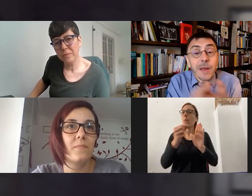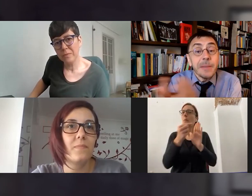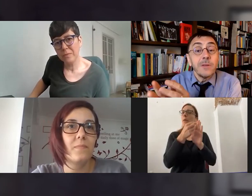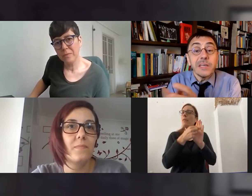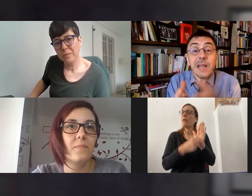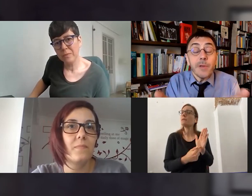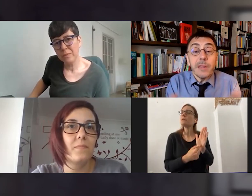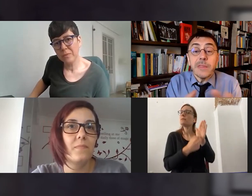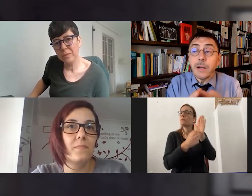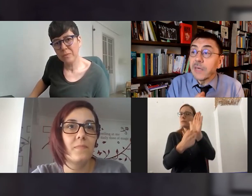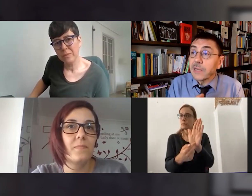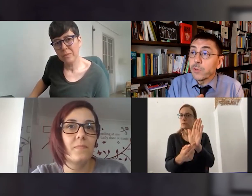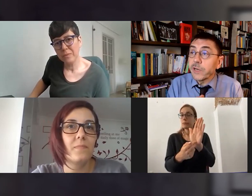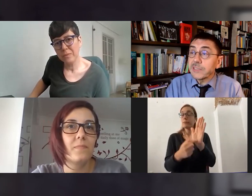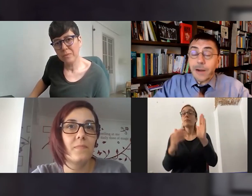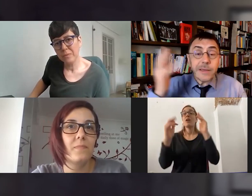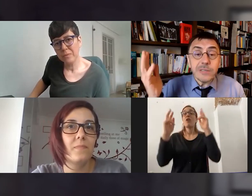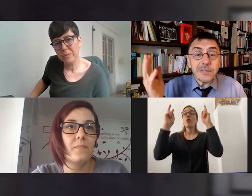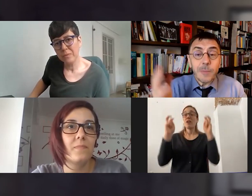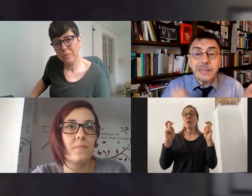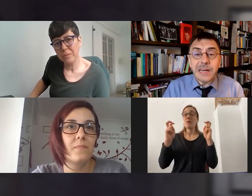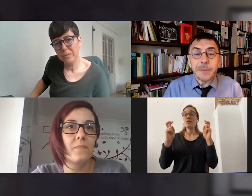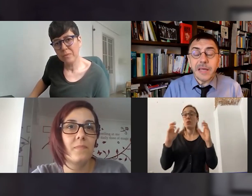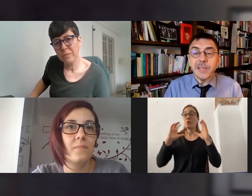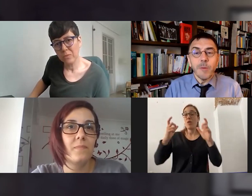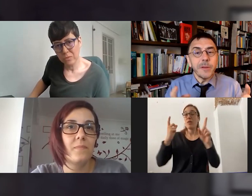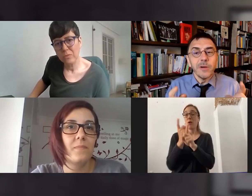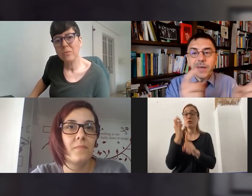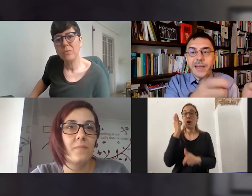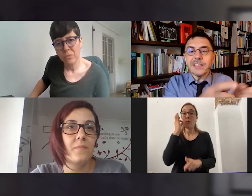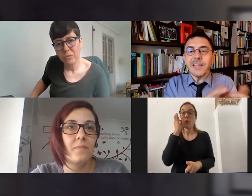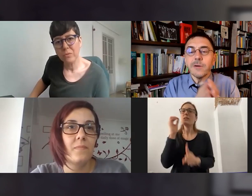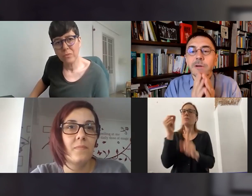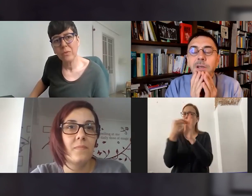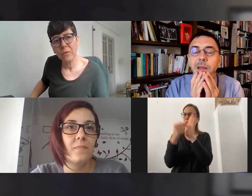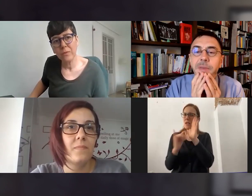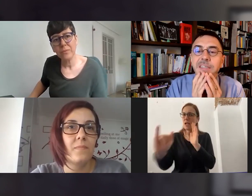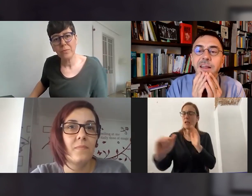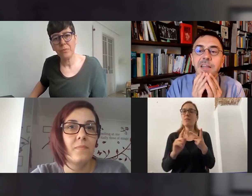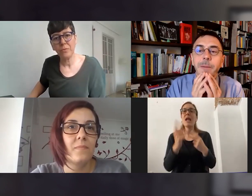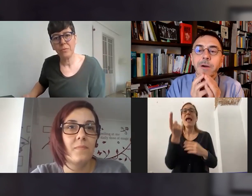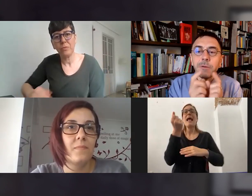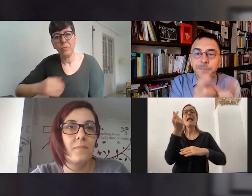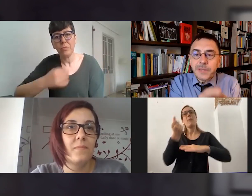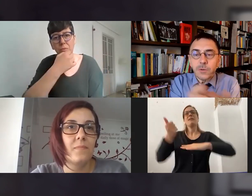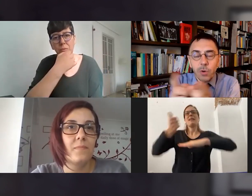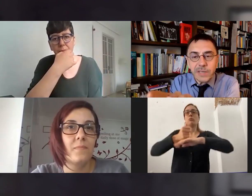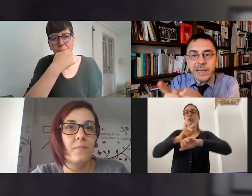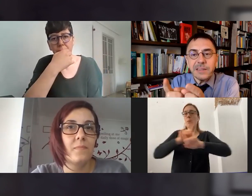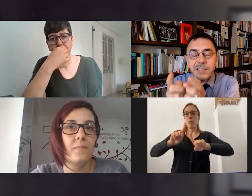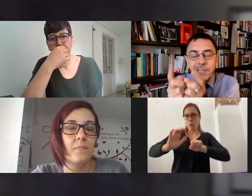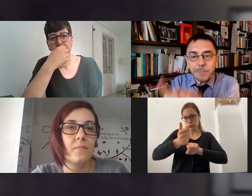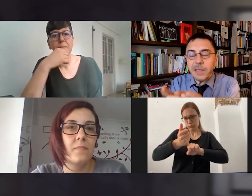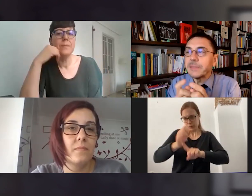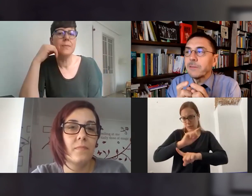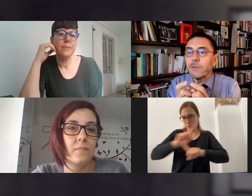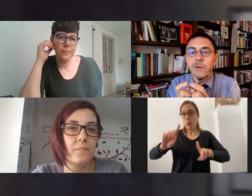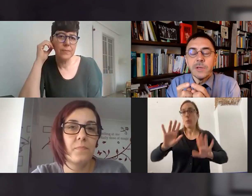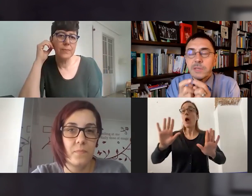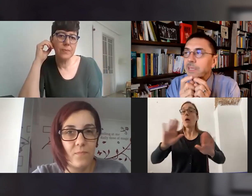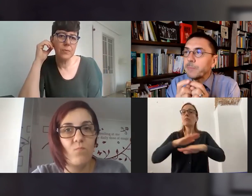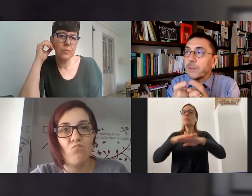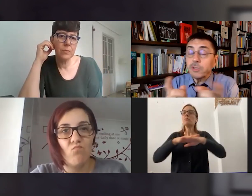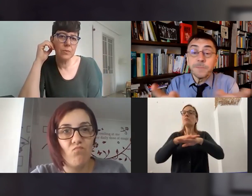de este confinamiento, que es la violencia contra las mujeres. Claro que no se solventa el capitalismo, pero ahí está, ¿no? La ministra de Trabajo con los ERTEs